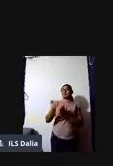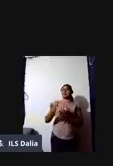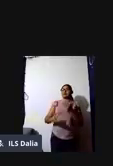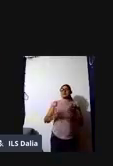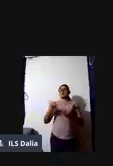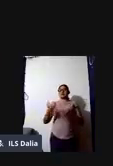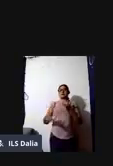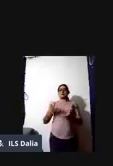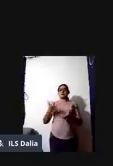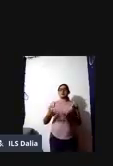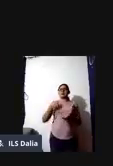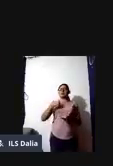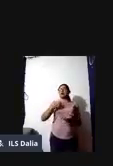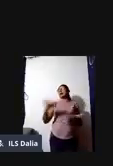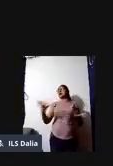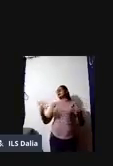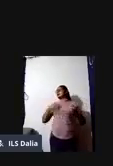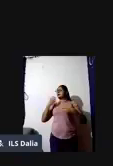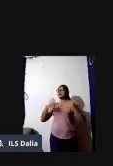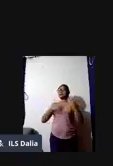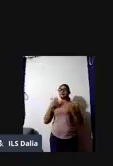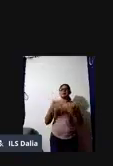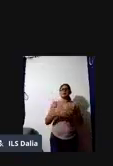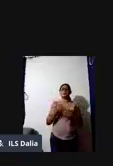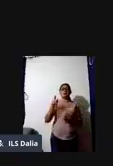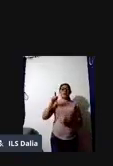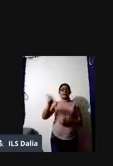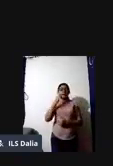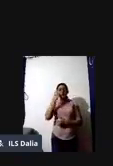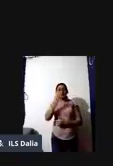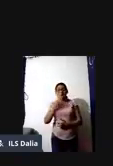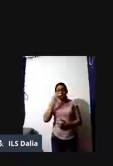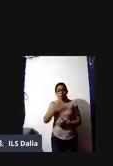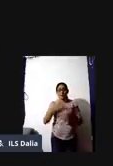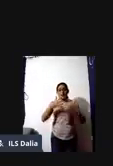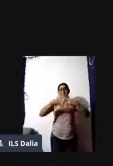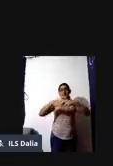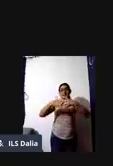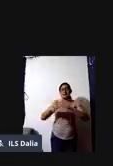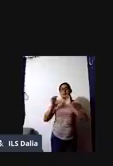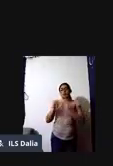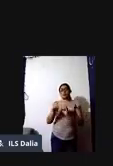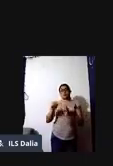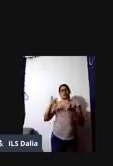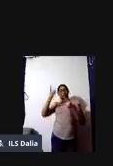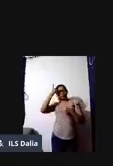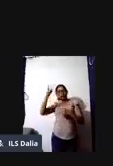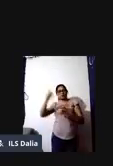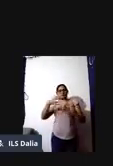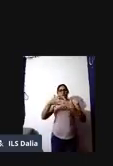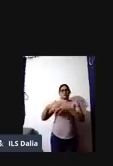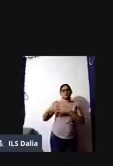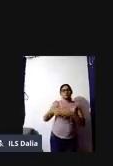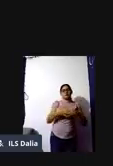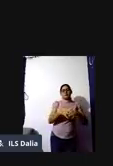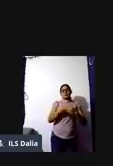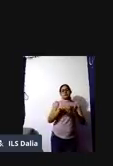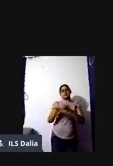la irritabilidad que ni la escuela, ni la empresa, ni el empresario o la empresaria tienen la